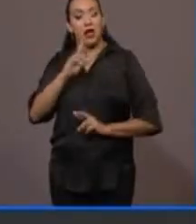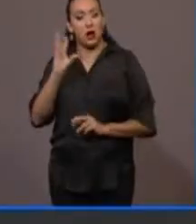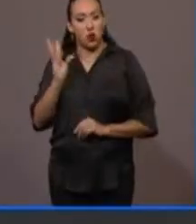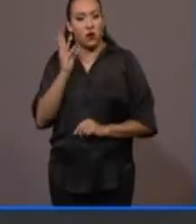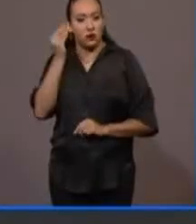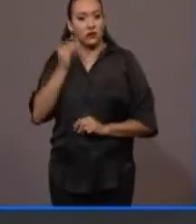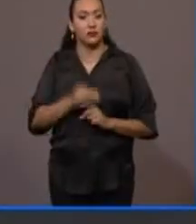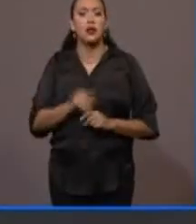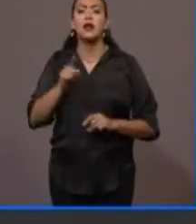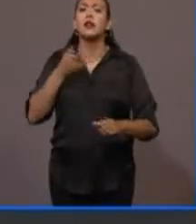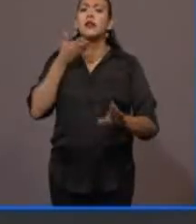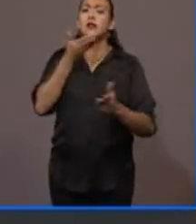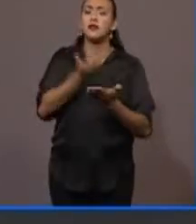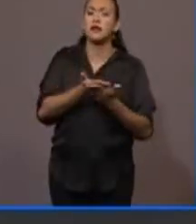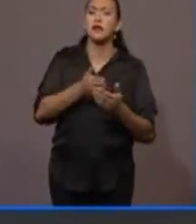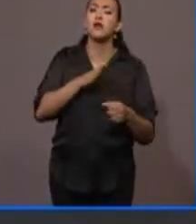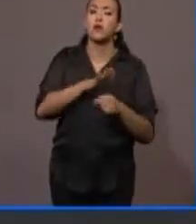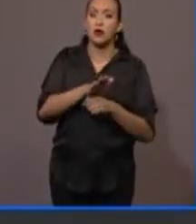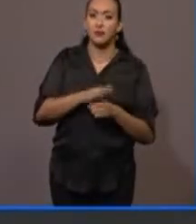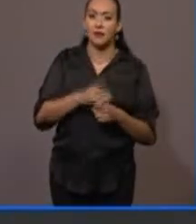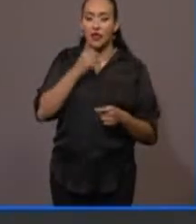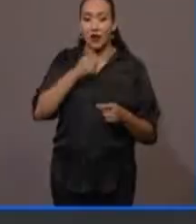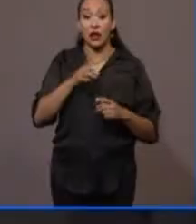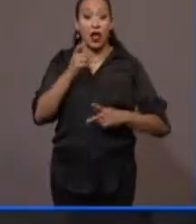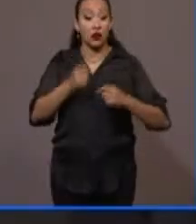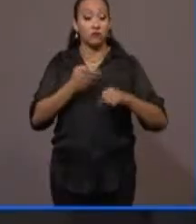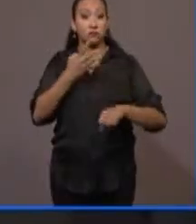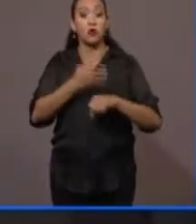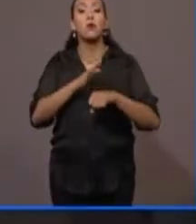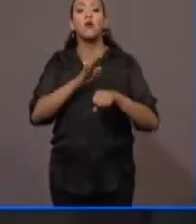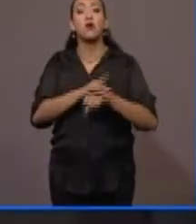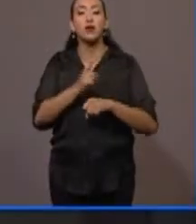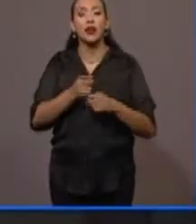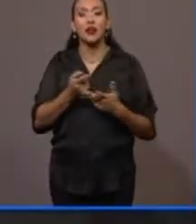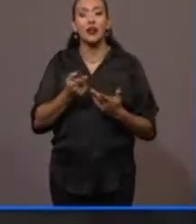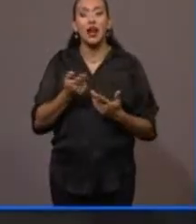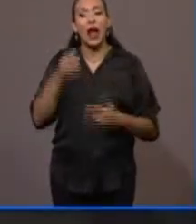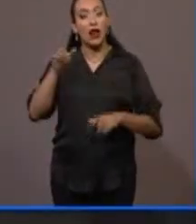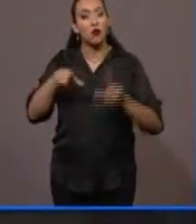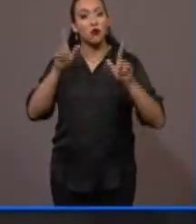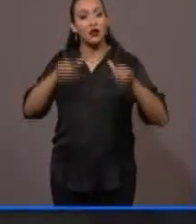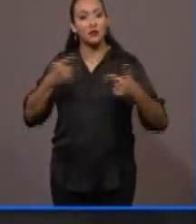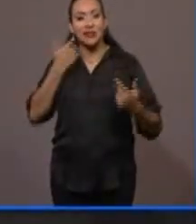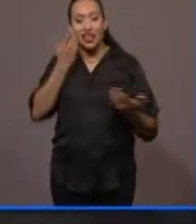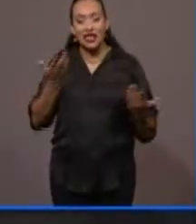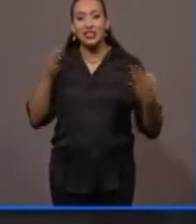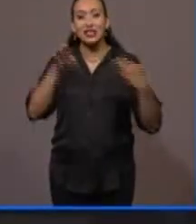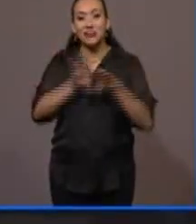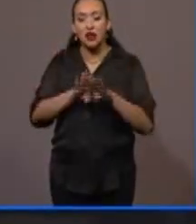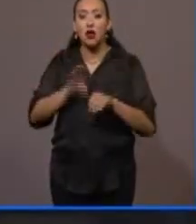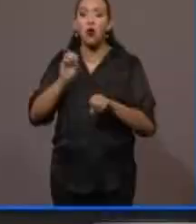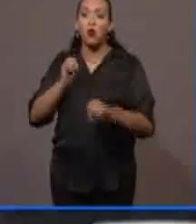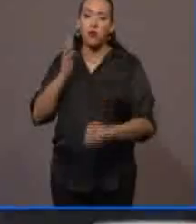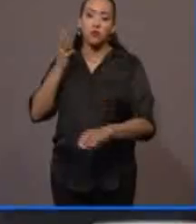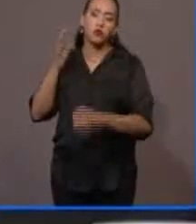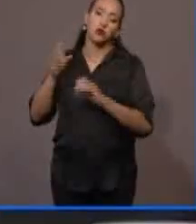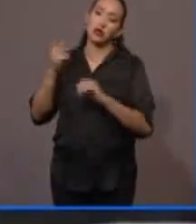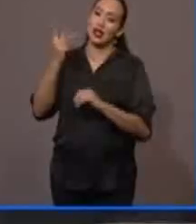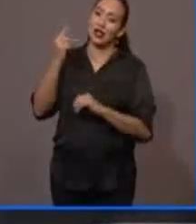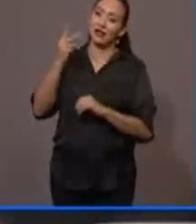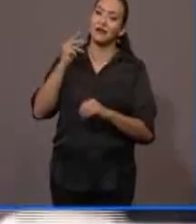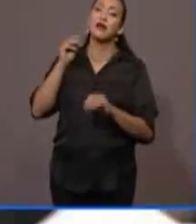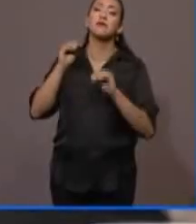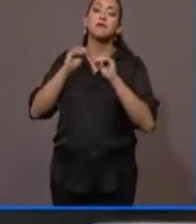dicha iniciativa implicará actos de censura porque atribuye la facultad de cerrar plataformas o censurar medios de comunicación por